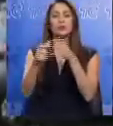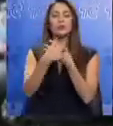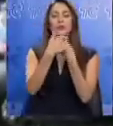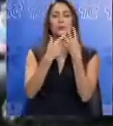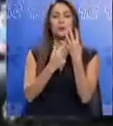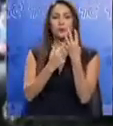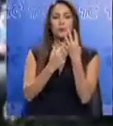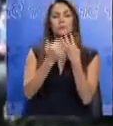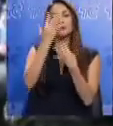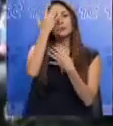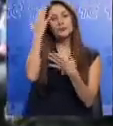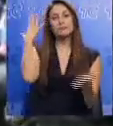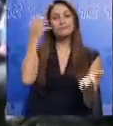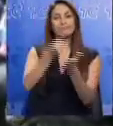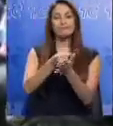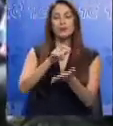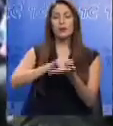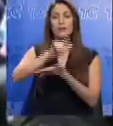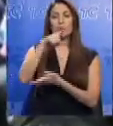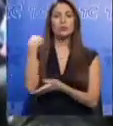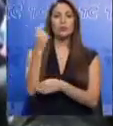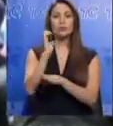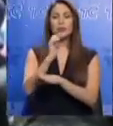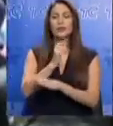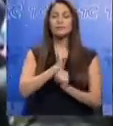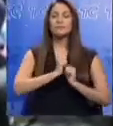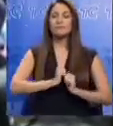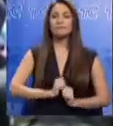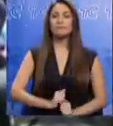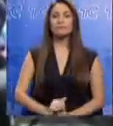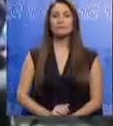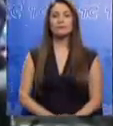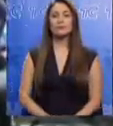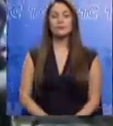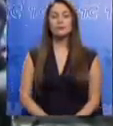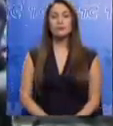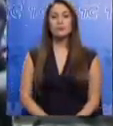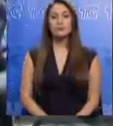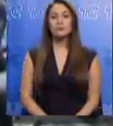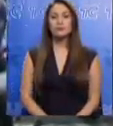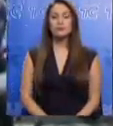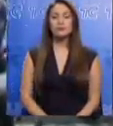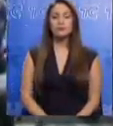en este trágico accidente que enluta al país. Karen Haro, TC Televisión.